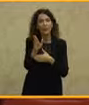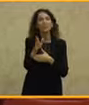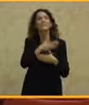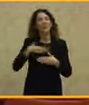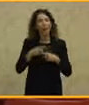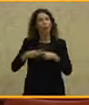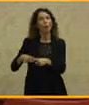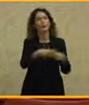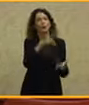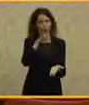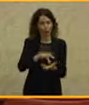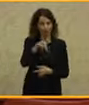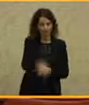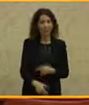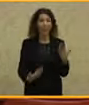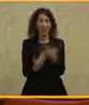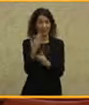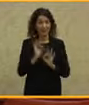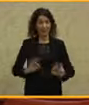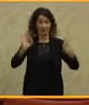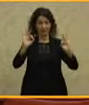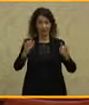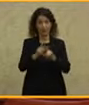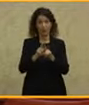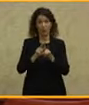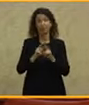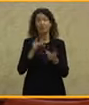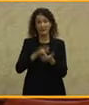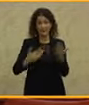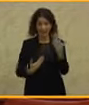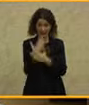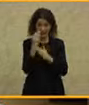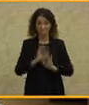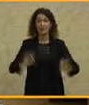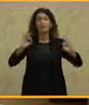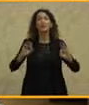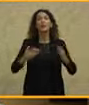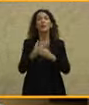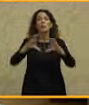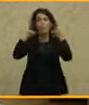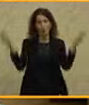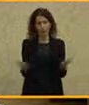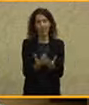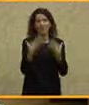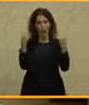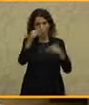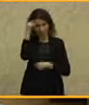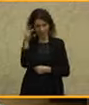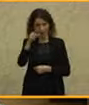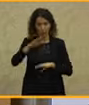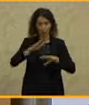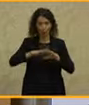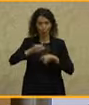querido compartir este día, esta víspera del Día Mundial de la Salud Mental con